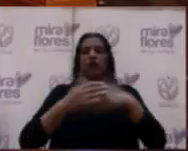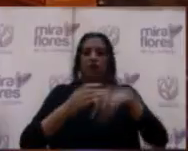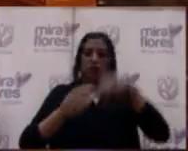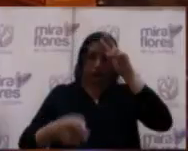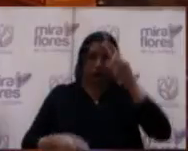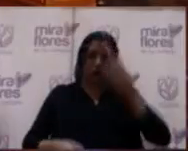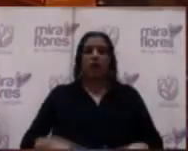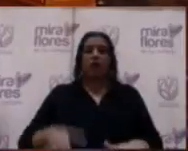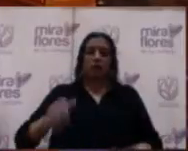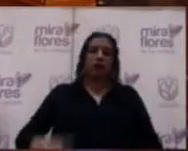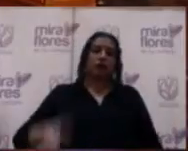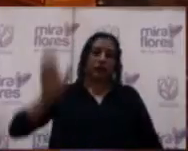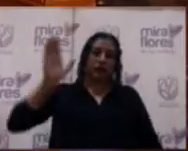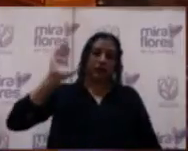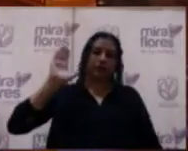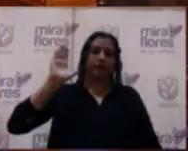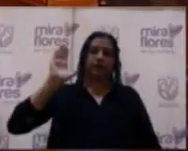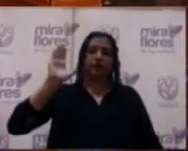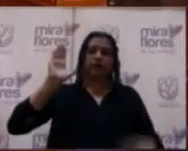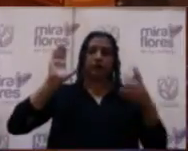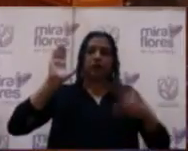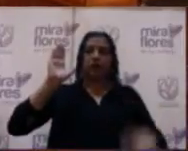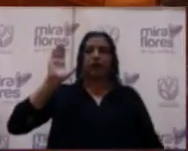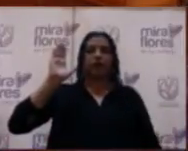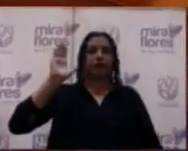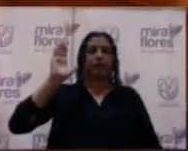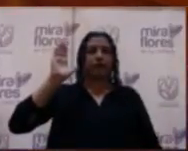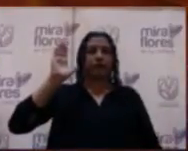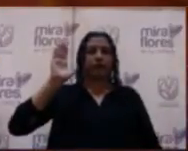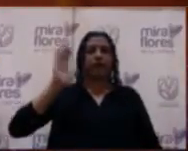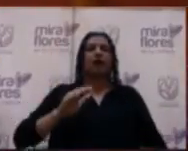por favor, sírvanse a expresar la señal de conformidad.